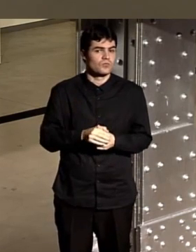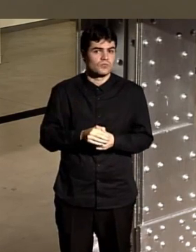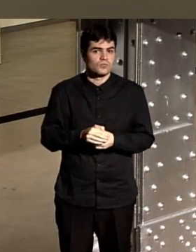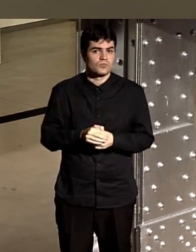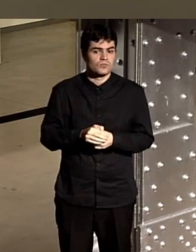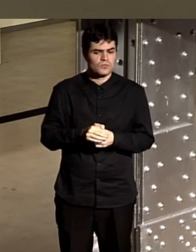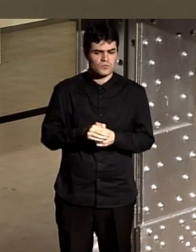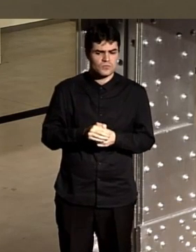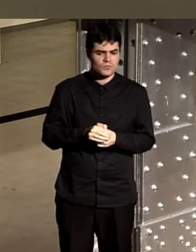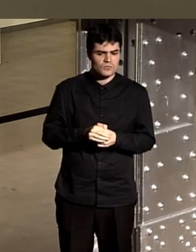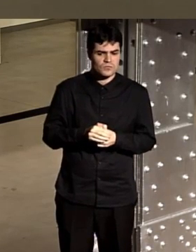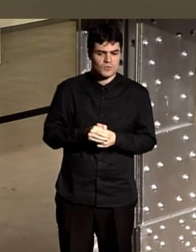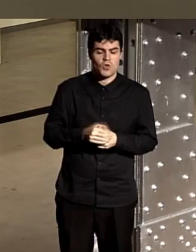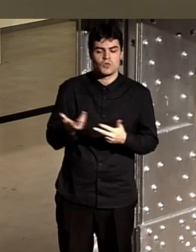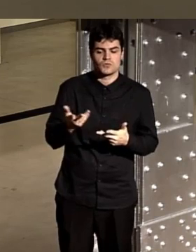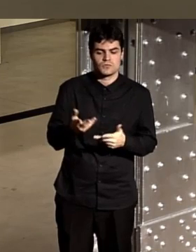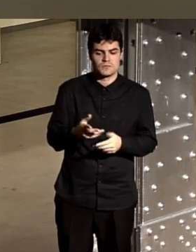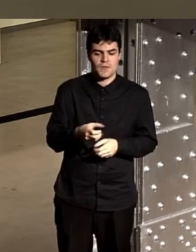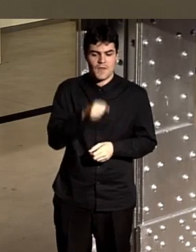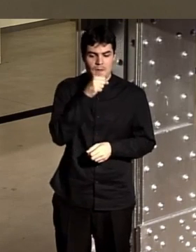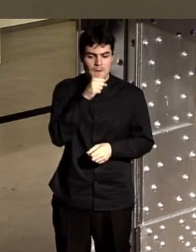Veteranos. Sí, veteranos,